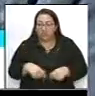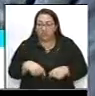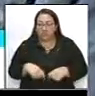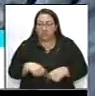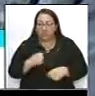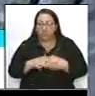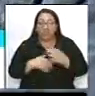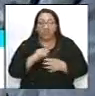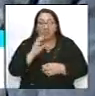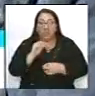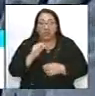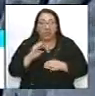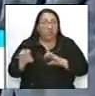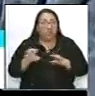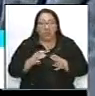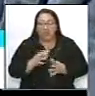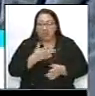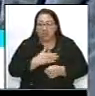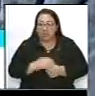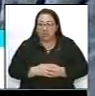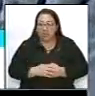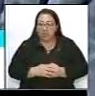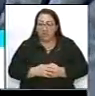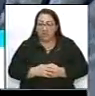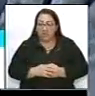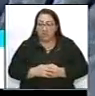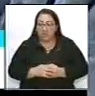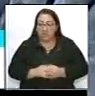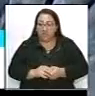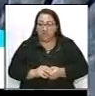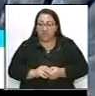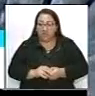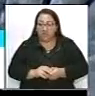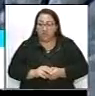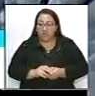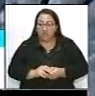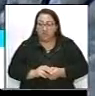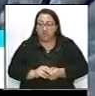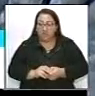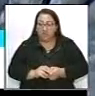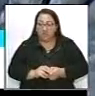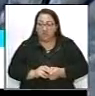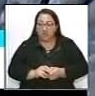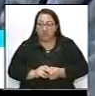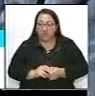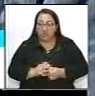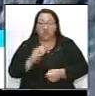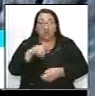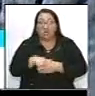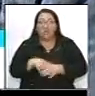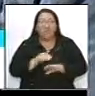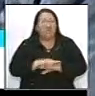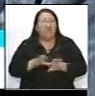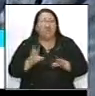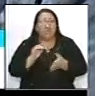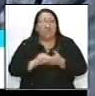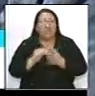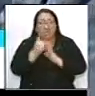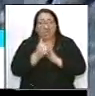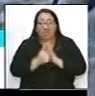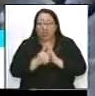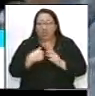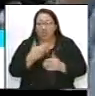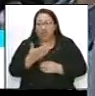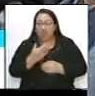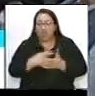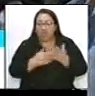consecuente con lo que digo, con lo que hago, presidenta. Entonces yo le pido, por favor, ni siquiera llevar al voto, porque no tendría que llevar al voto. Tenemos una agenda y yo lo